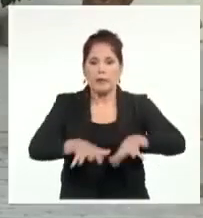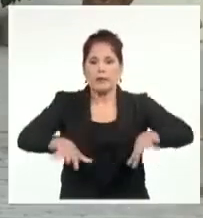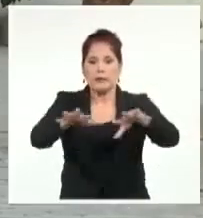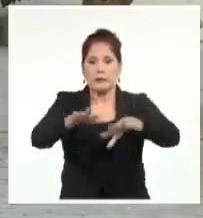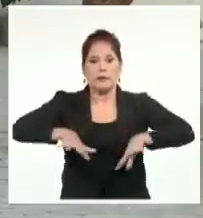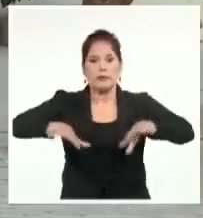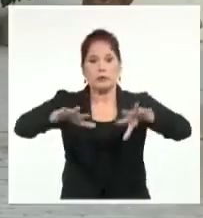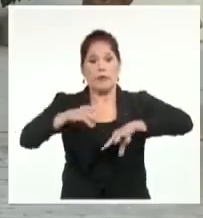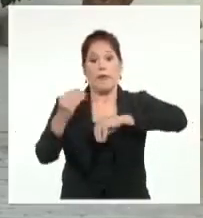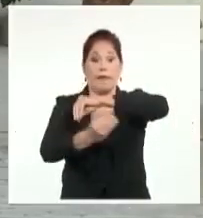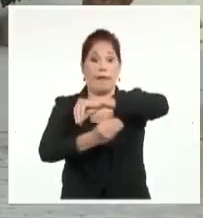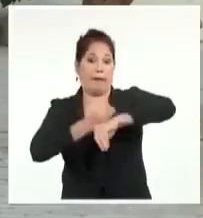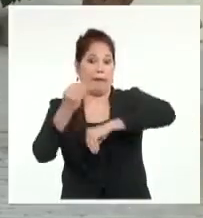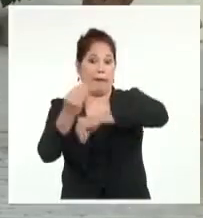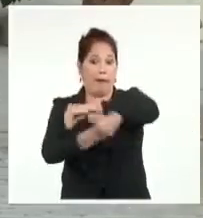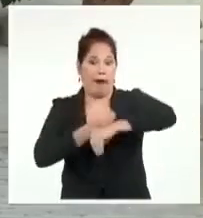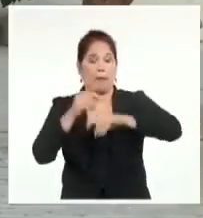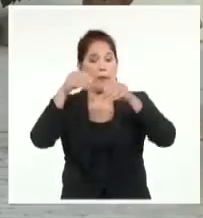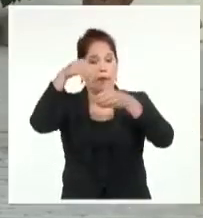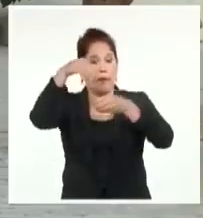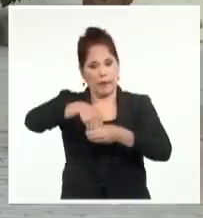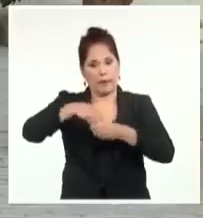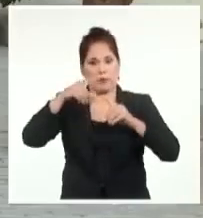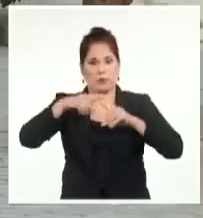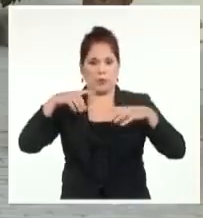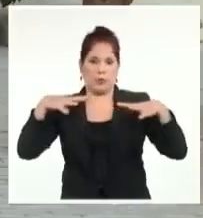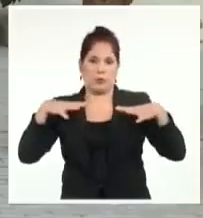constantes transformaciones que se operan en el sector.